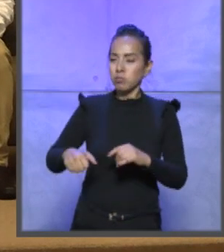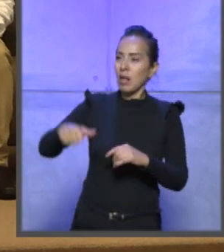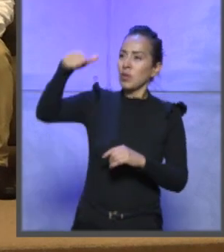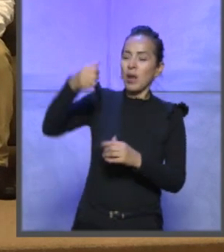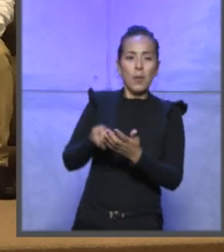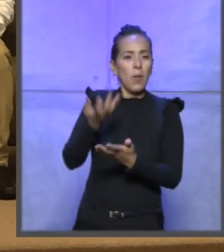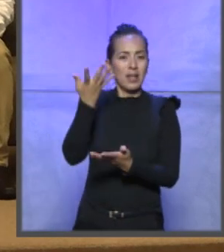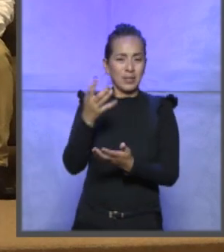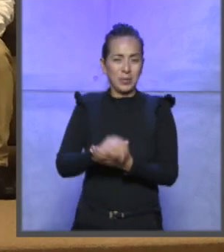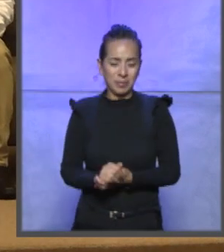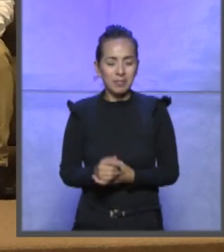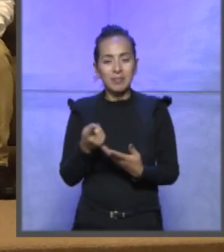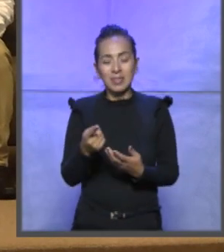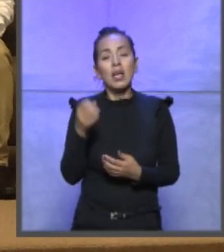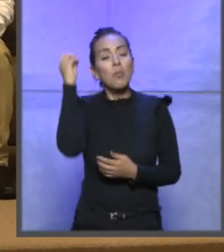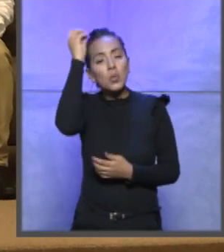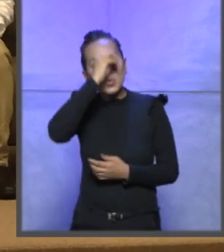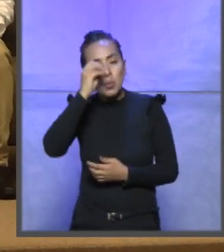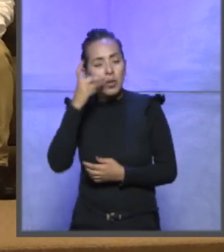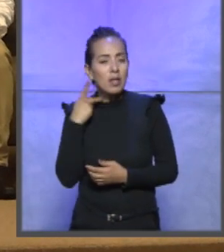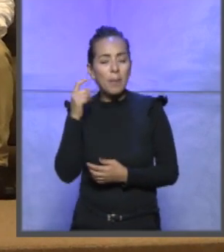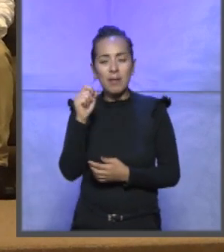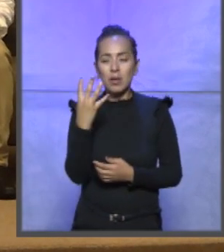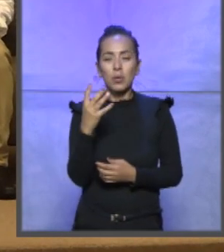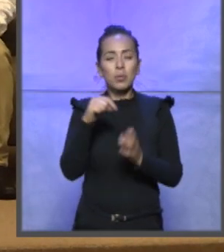27.5%. Opinión política,